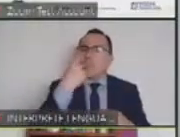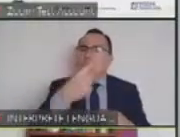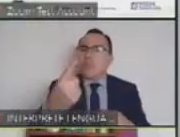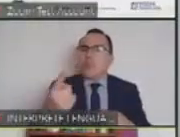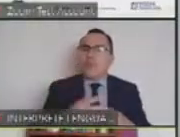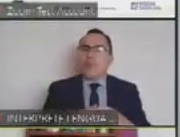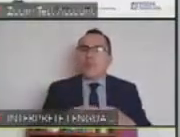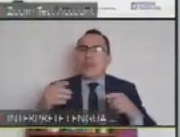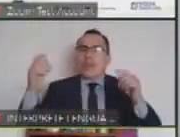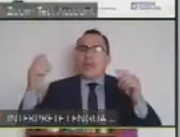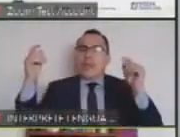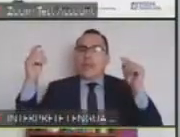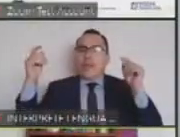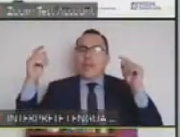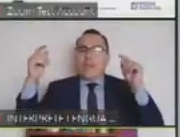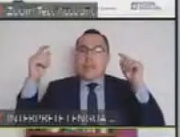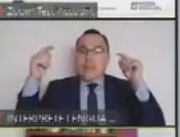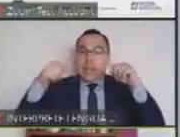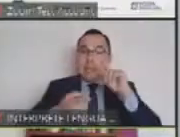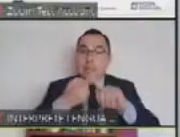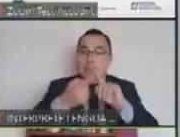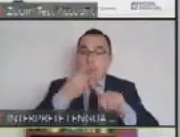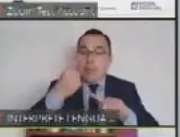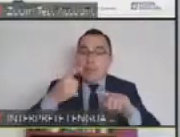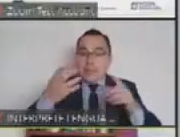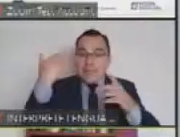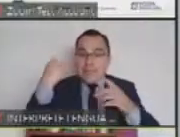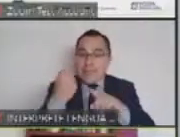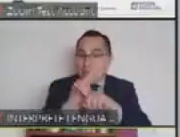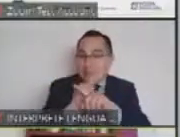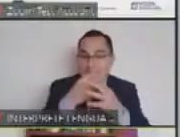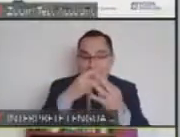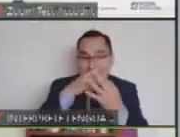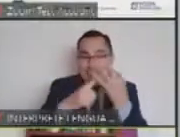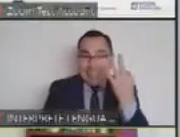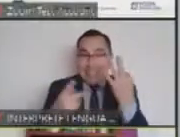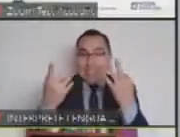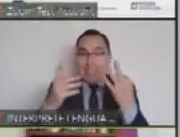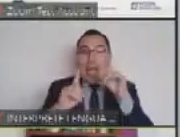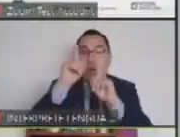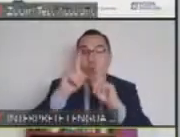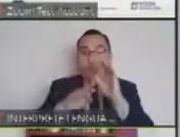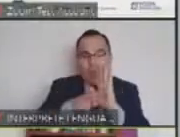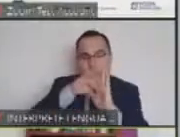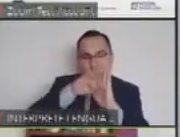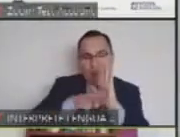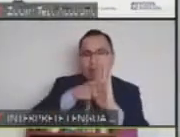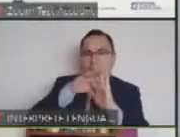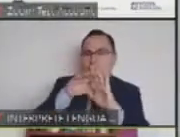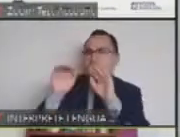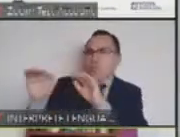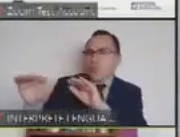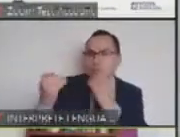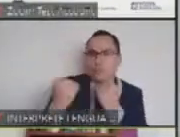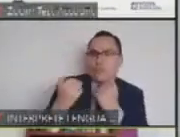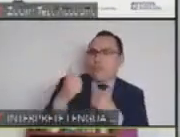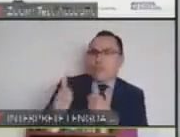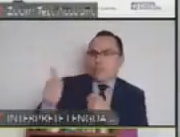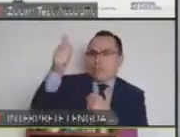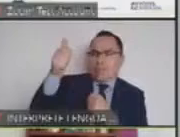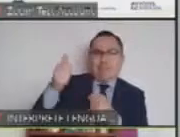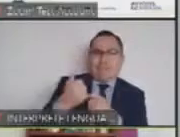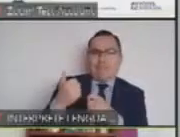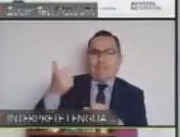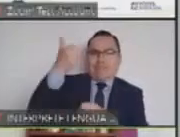en el primer panel vimos los niveles de desconfianza que tiene la ciudadanía en las autoridades. Y dentro de